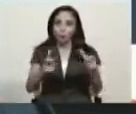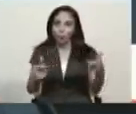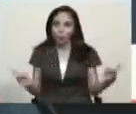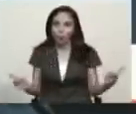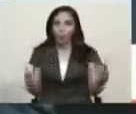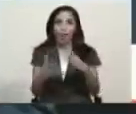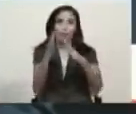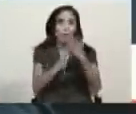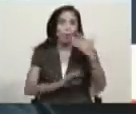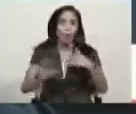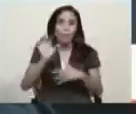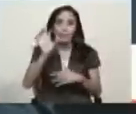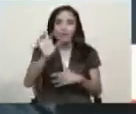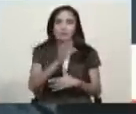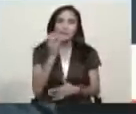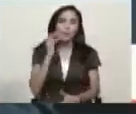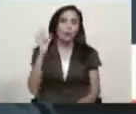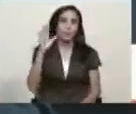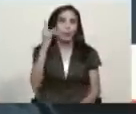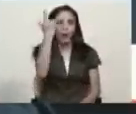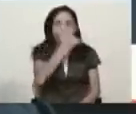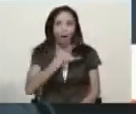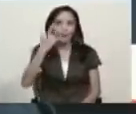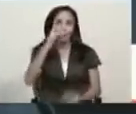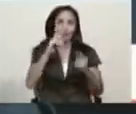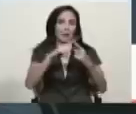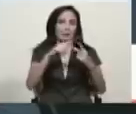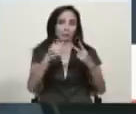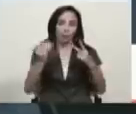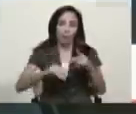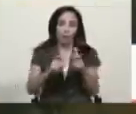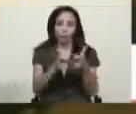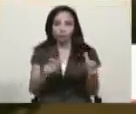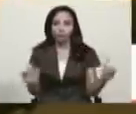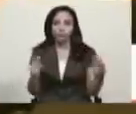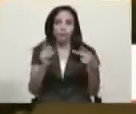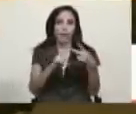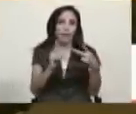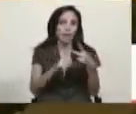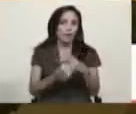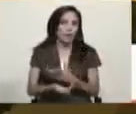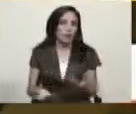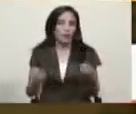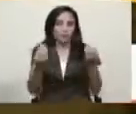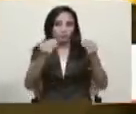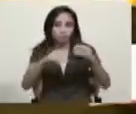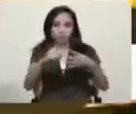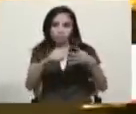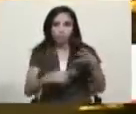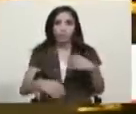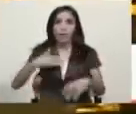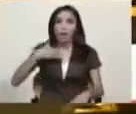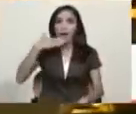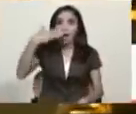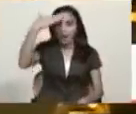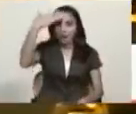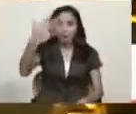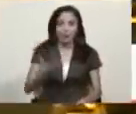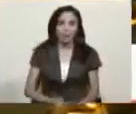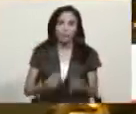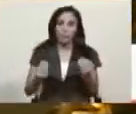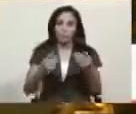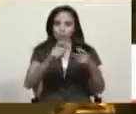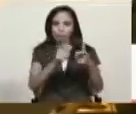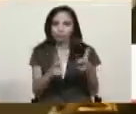los países del África, para aumentar los cupos en Palestina y en los países árabes, para aumentar